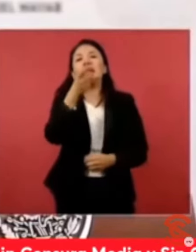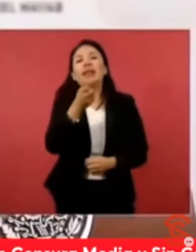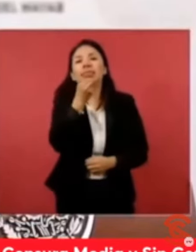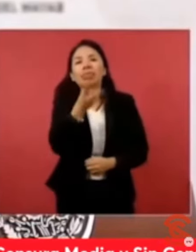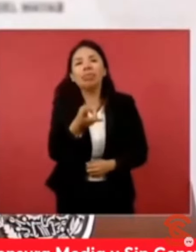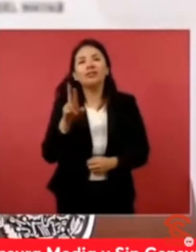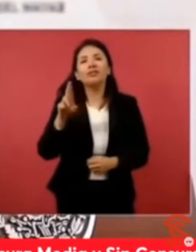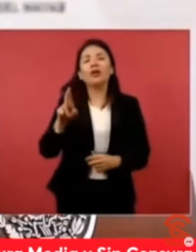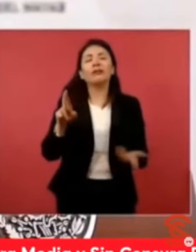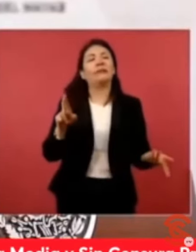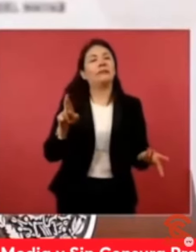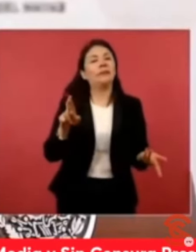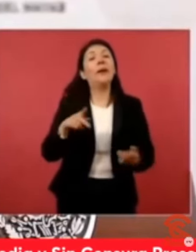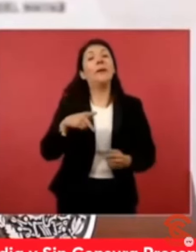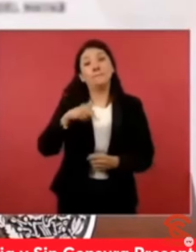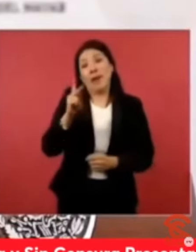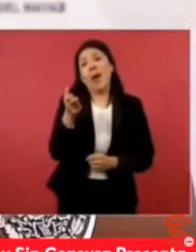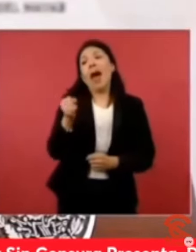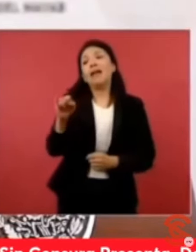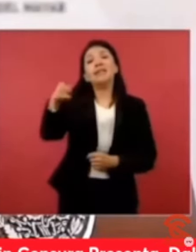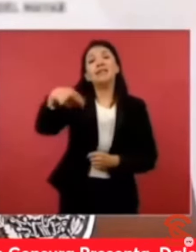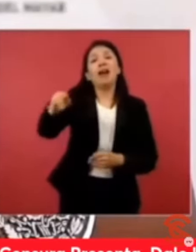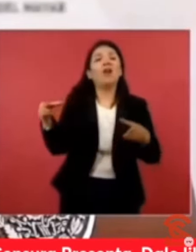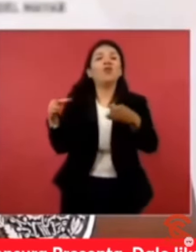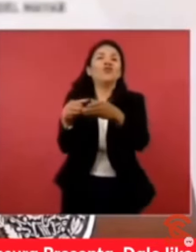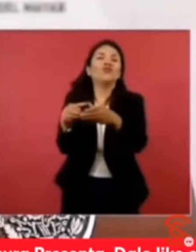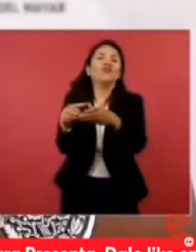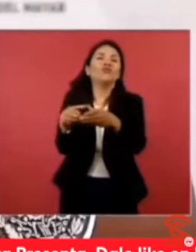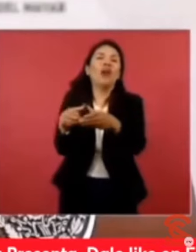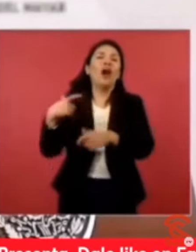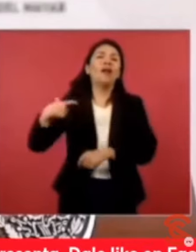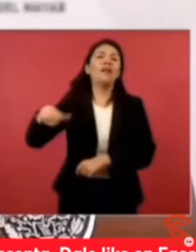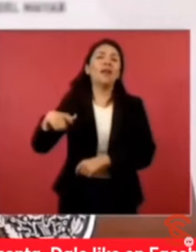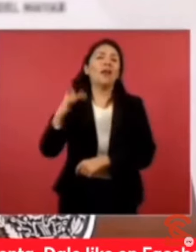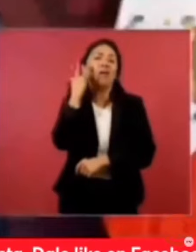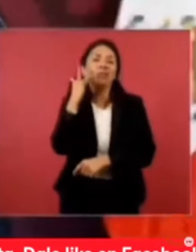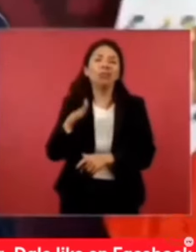Pues sí, pero en el campo de golf, ¿no?